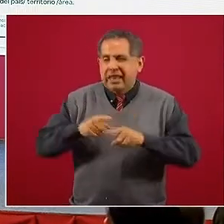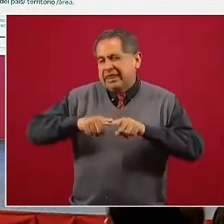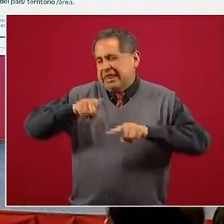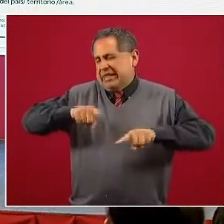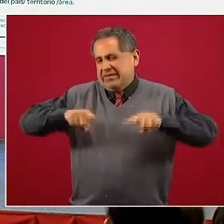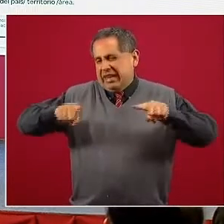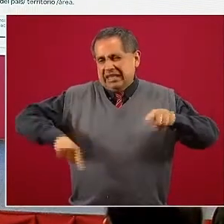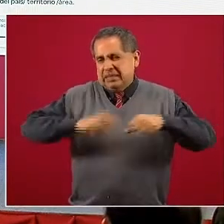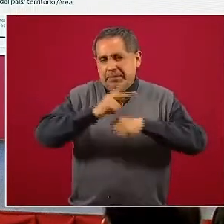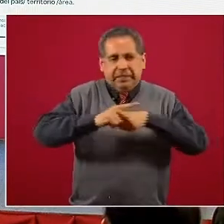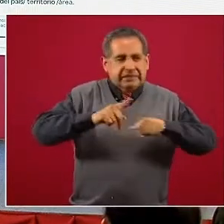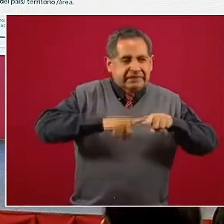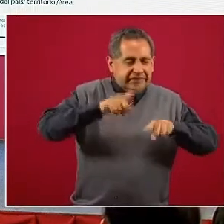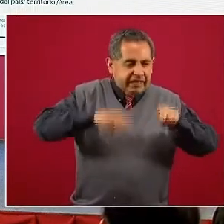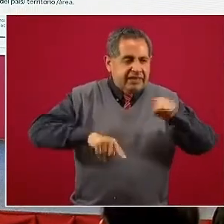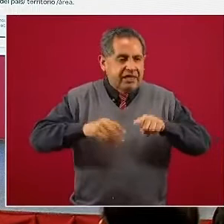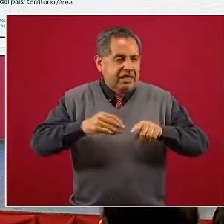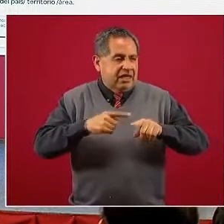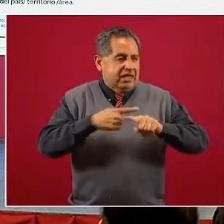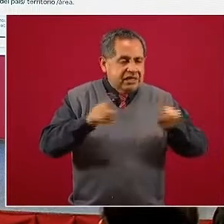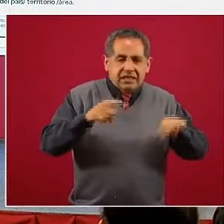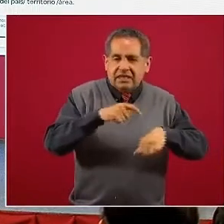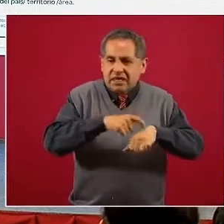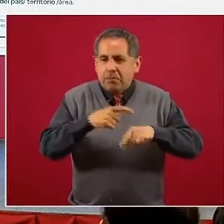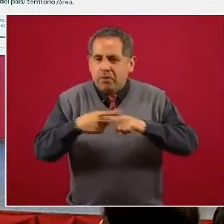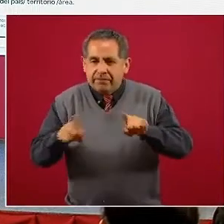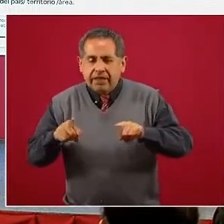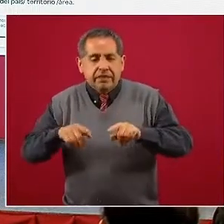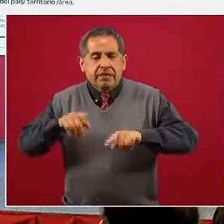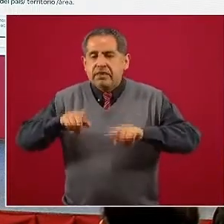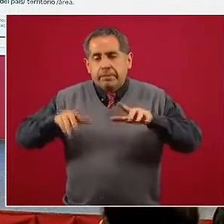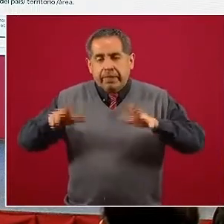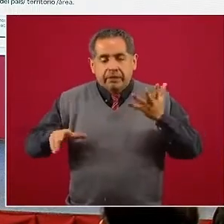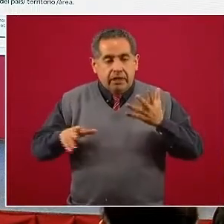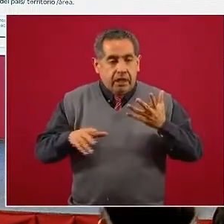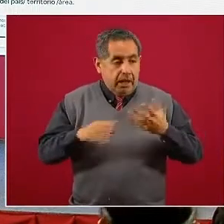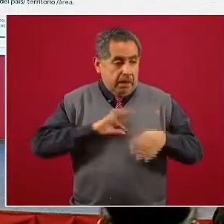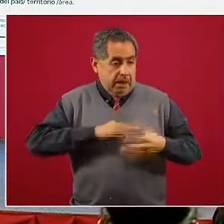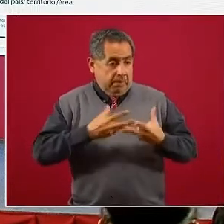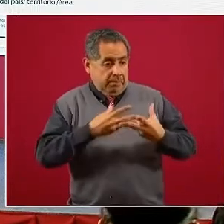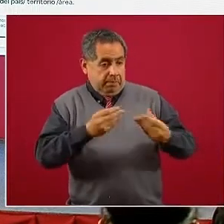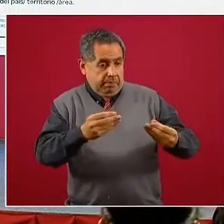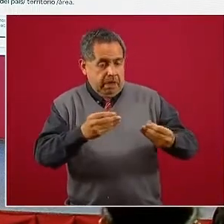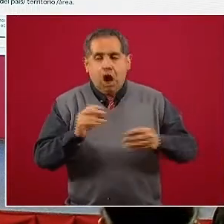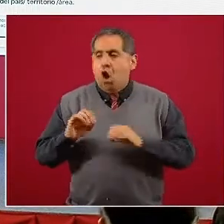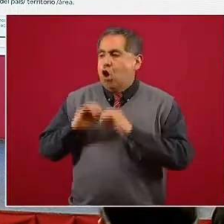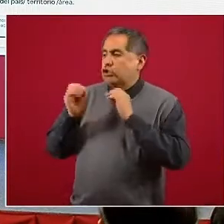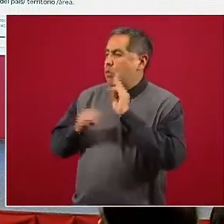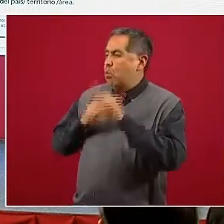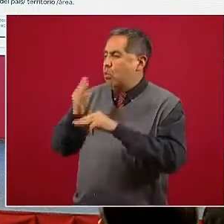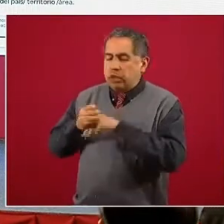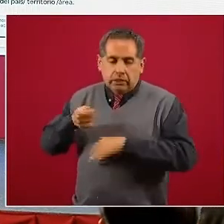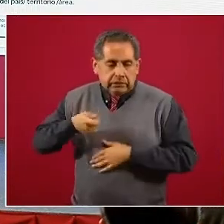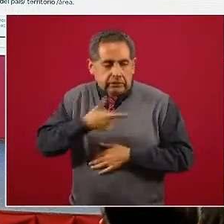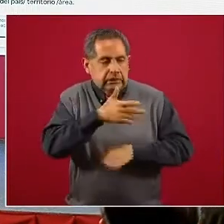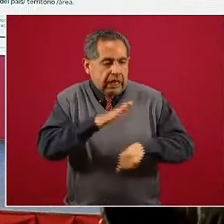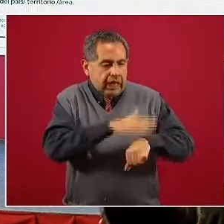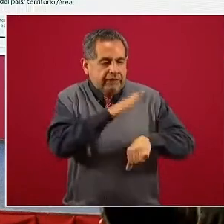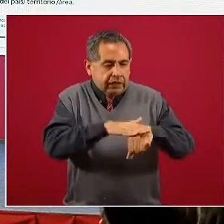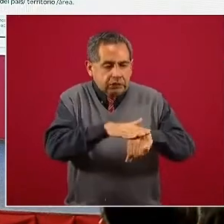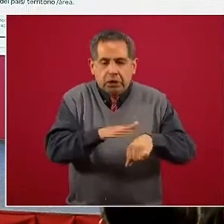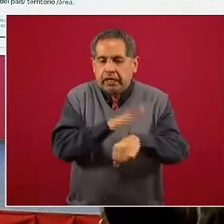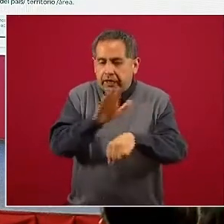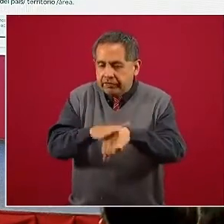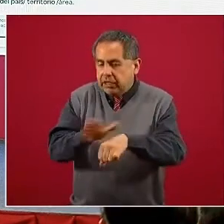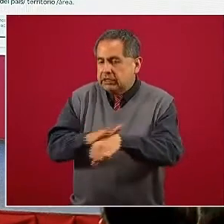diferentes momentos en cada país y que dependiendo del momento de la transmisión, esta Organización Mundial va categorizando a los